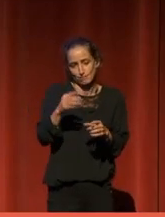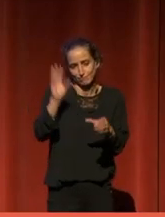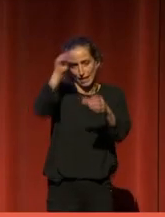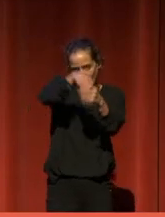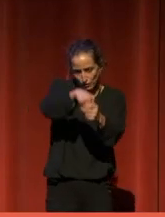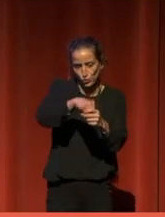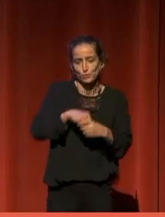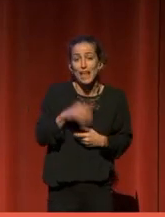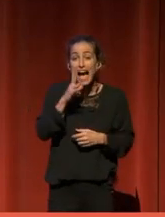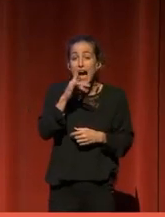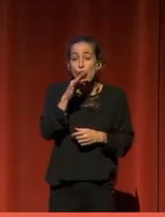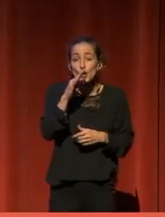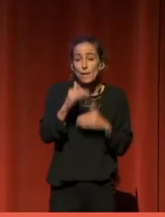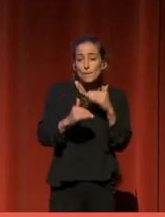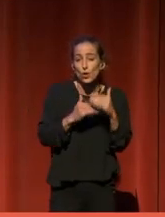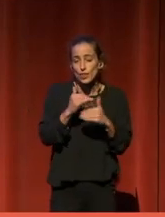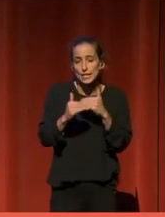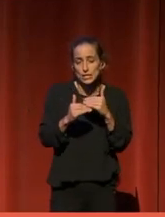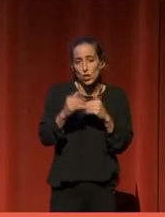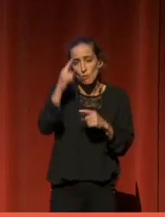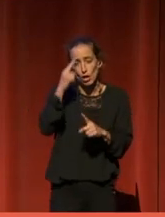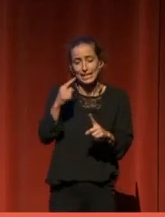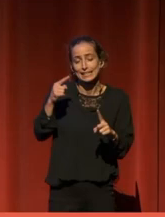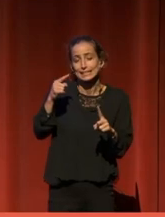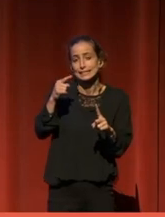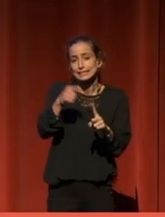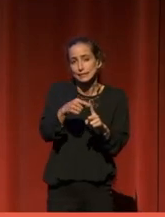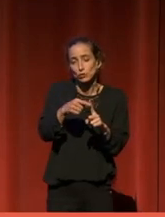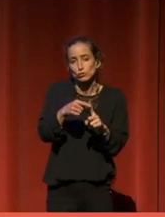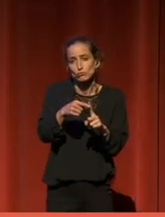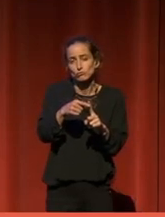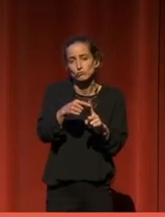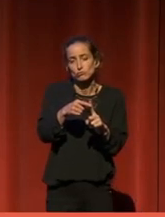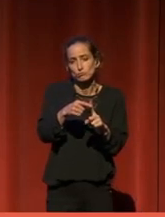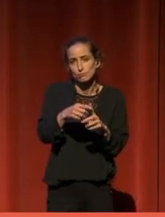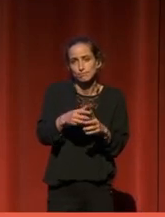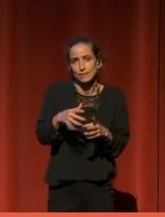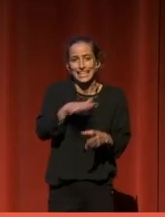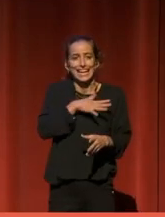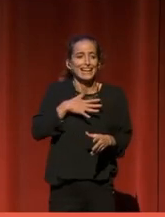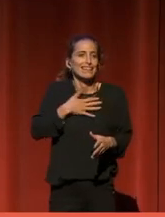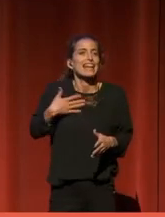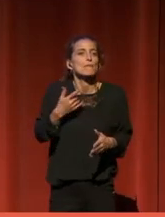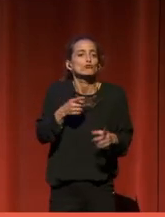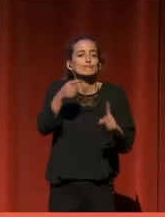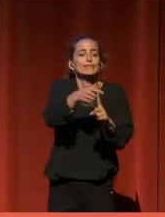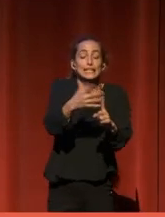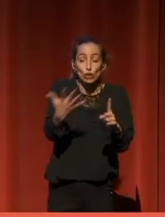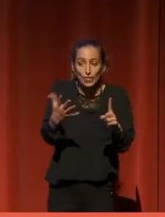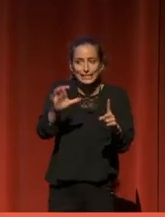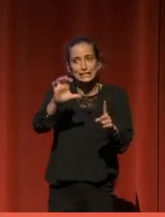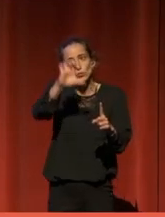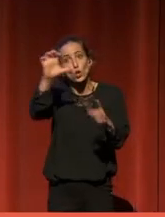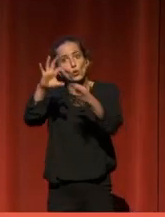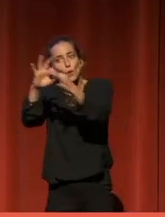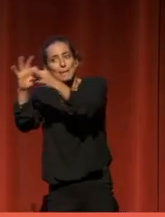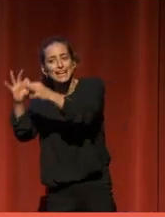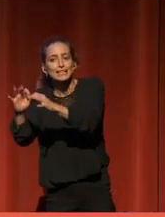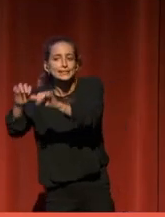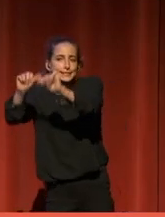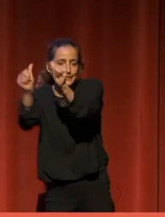porque para a algún lugar la Unión Europea tiene sus formas especiales